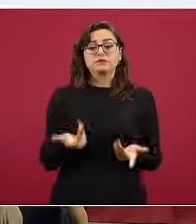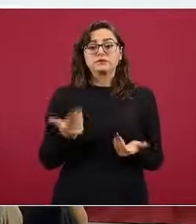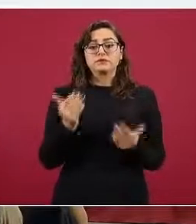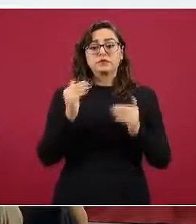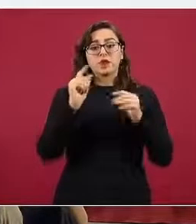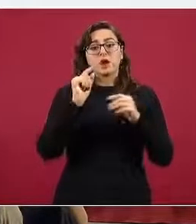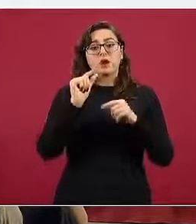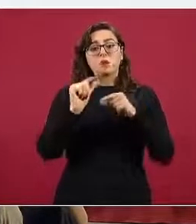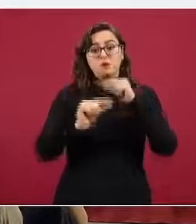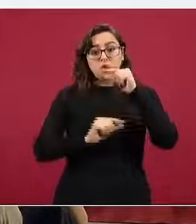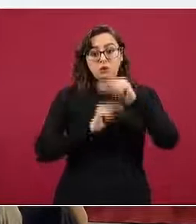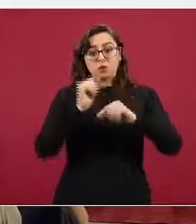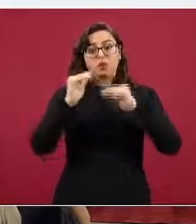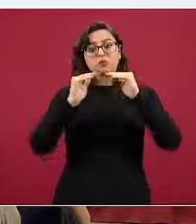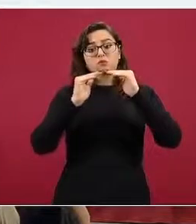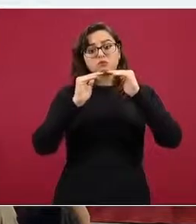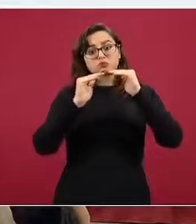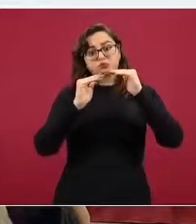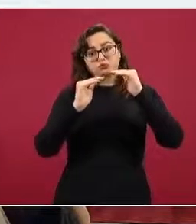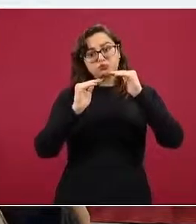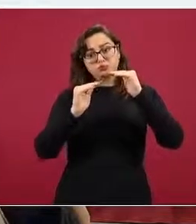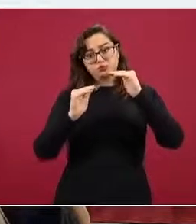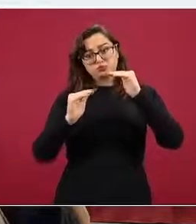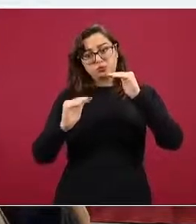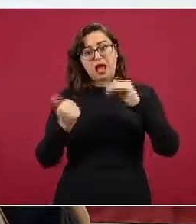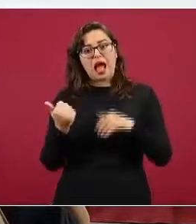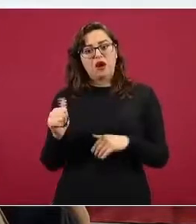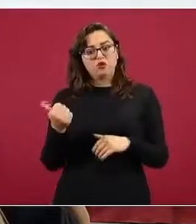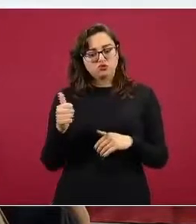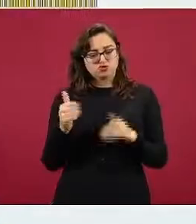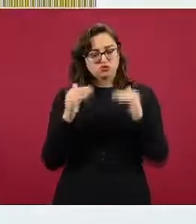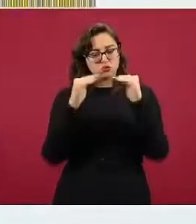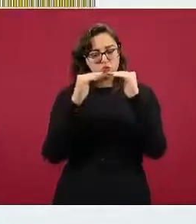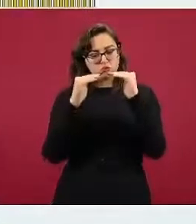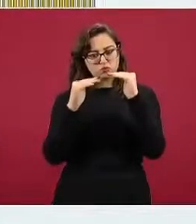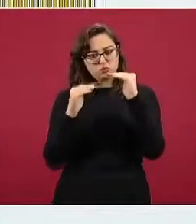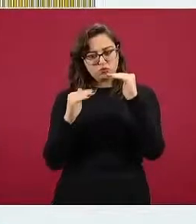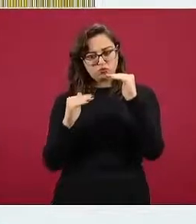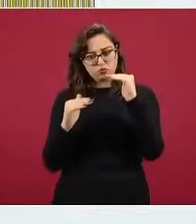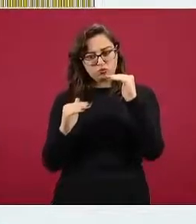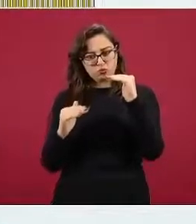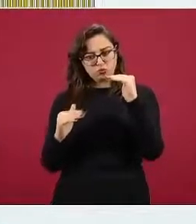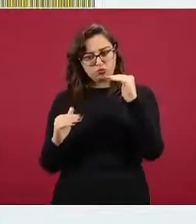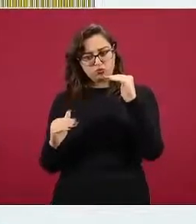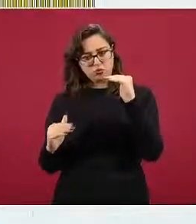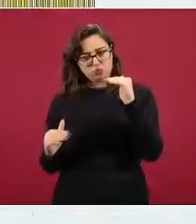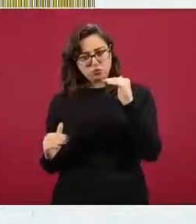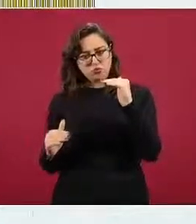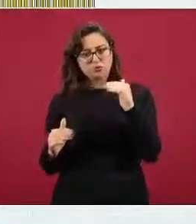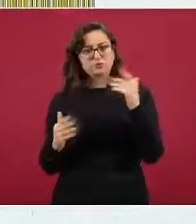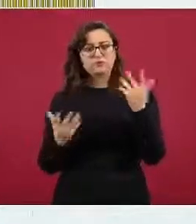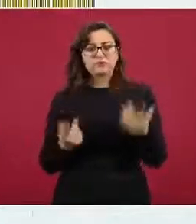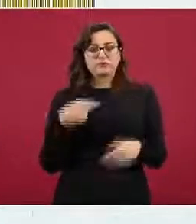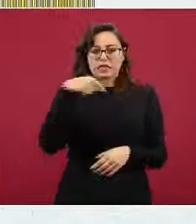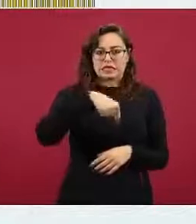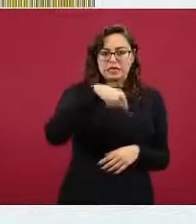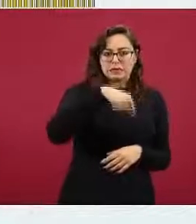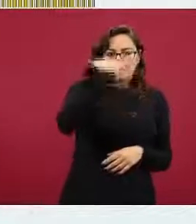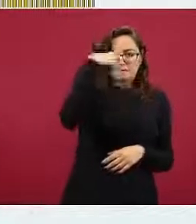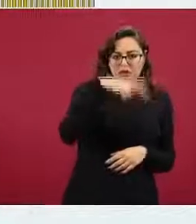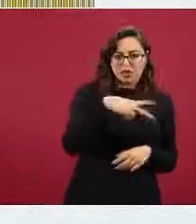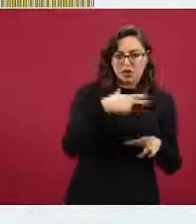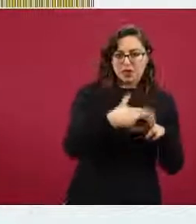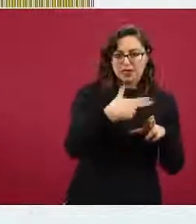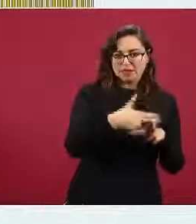la reducción de la epidemia hacia el mes de agosto, ellos empezaron a reducir aproximadamente un mes antes,